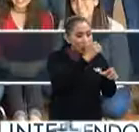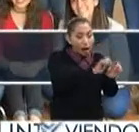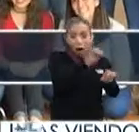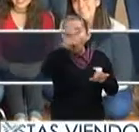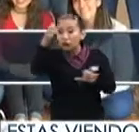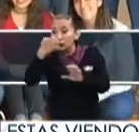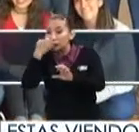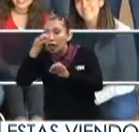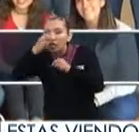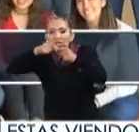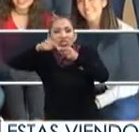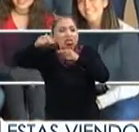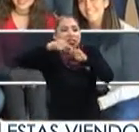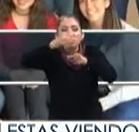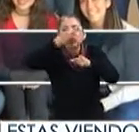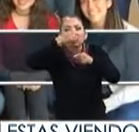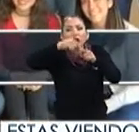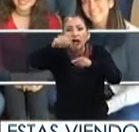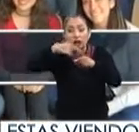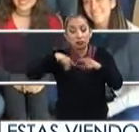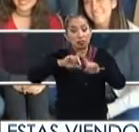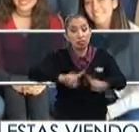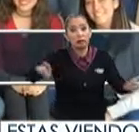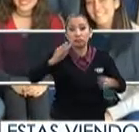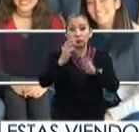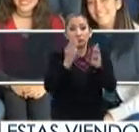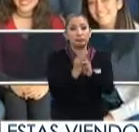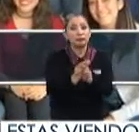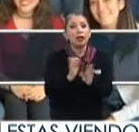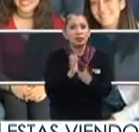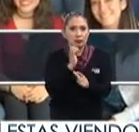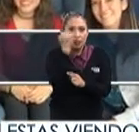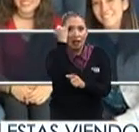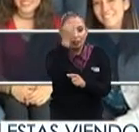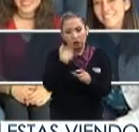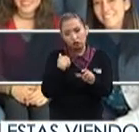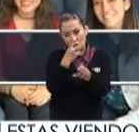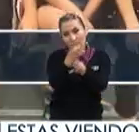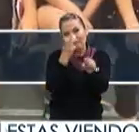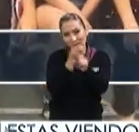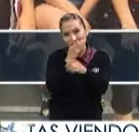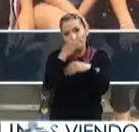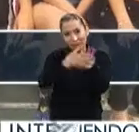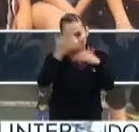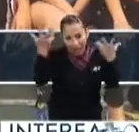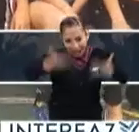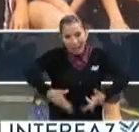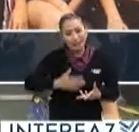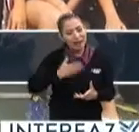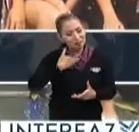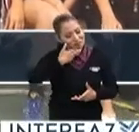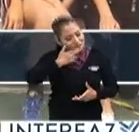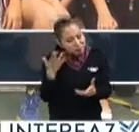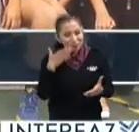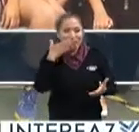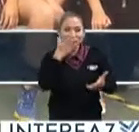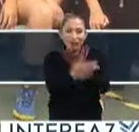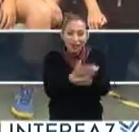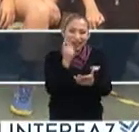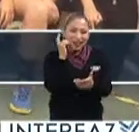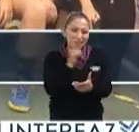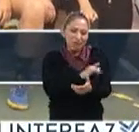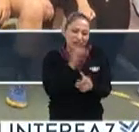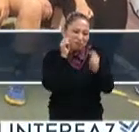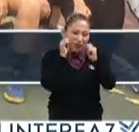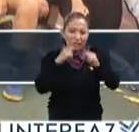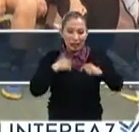escuela a otra que se encuentra cuadras después es un mundo nuevo. Entonces pues yo los invitaría a que sí pues, lo hagan. se enfrenten Vale a ese miedo